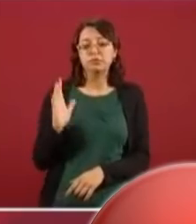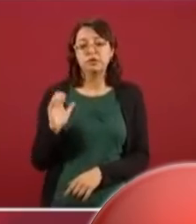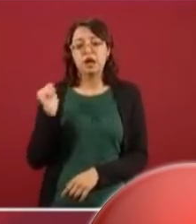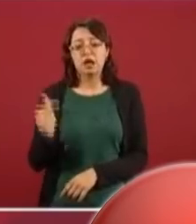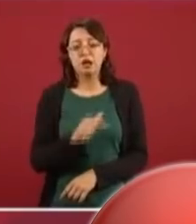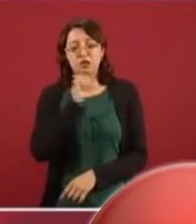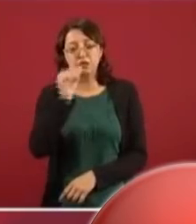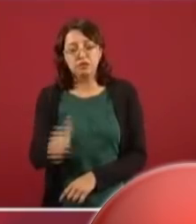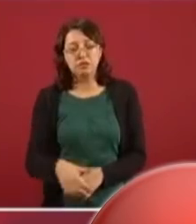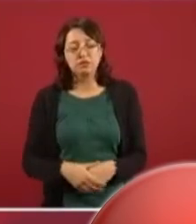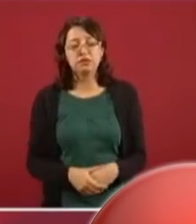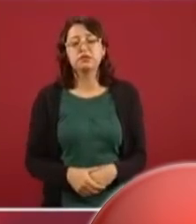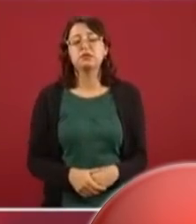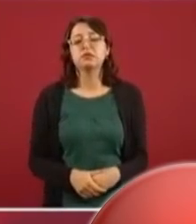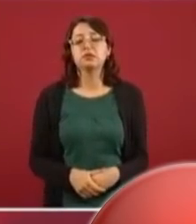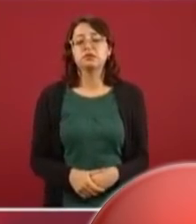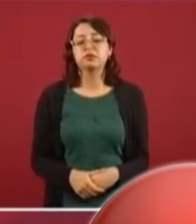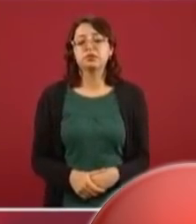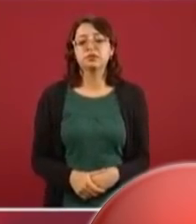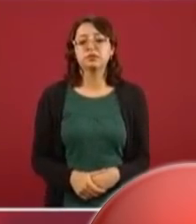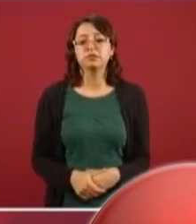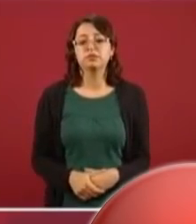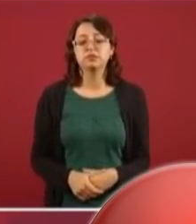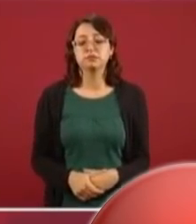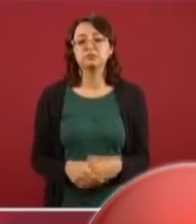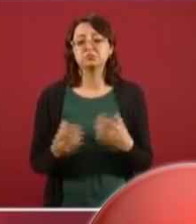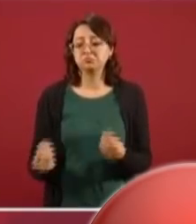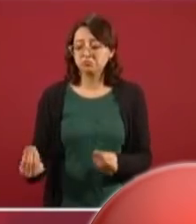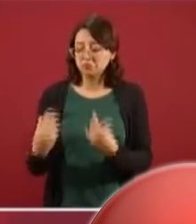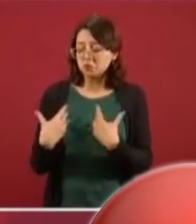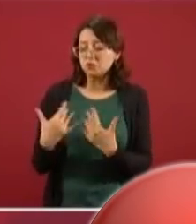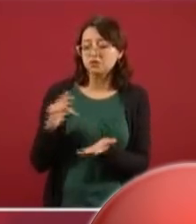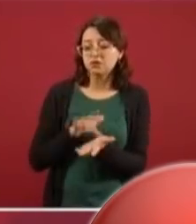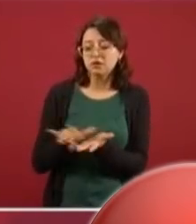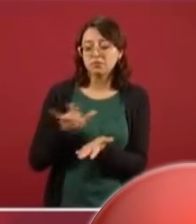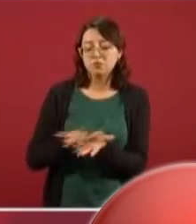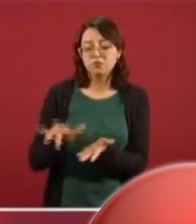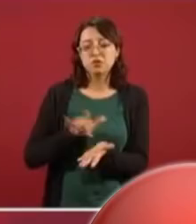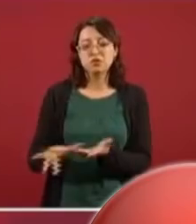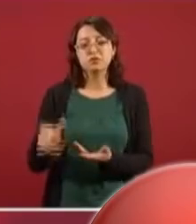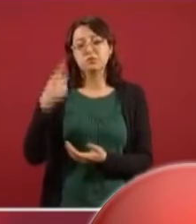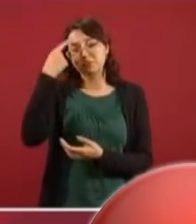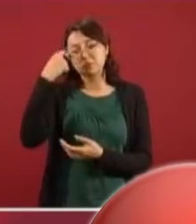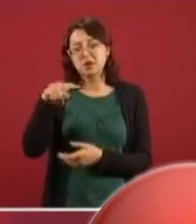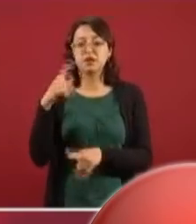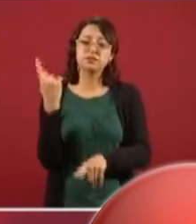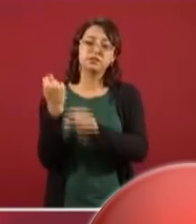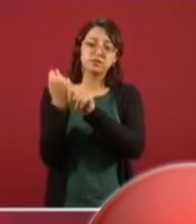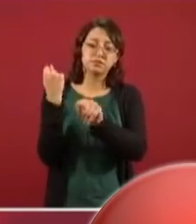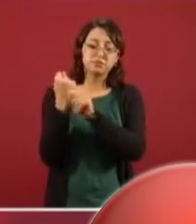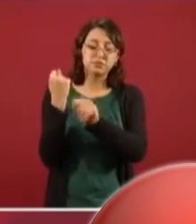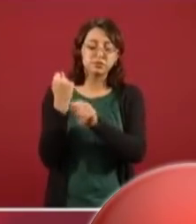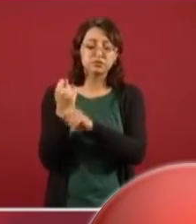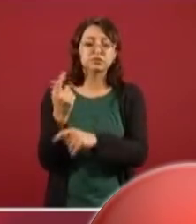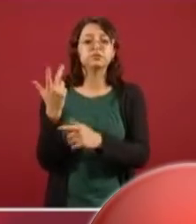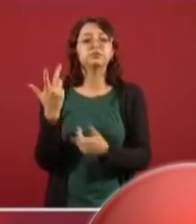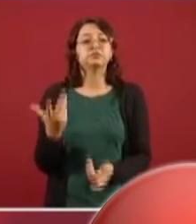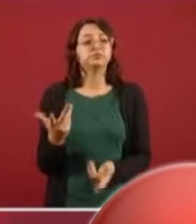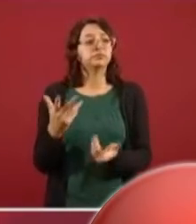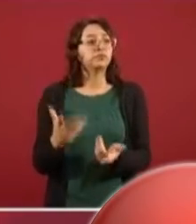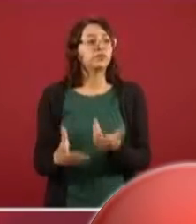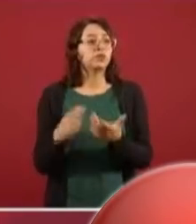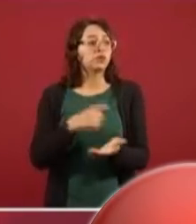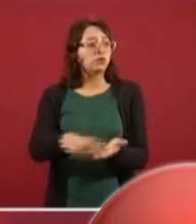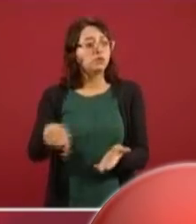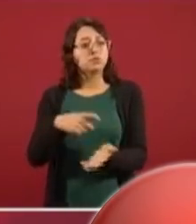algo, ¿sí? Que les ayuda para el transporte, para la